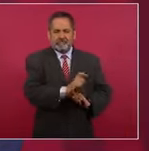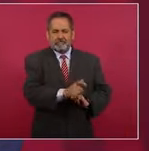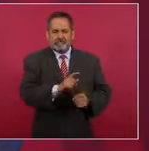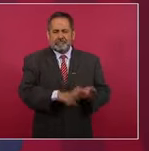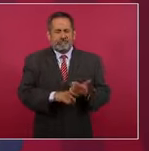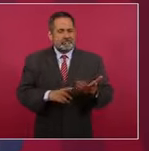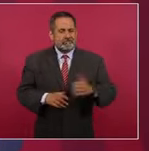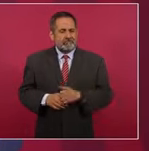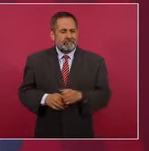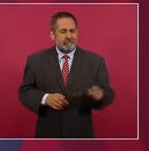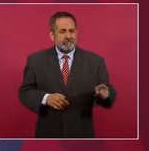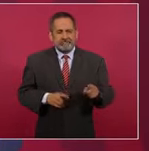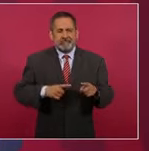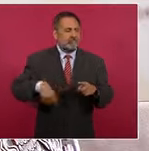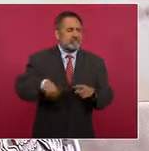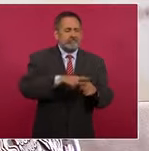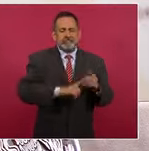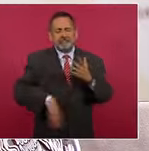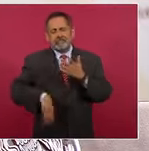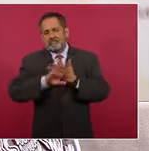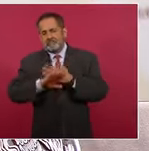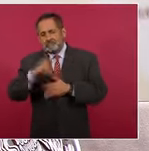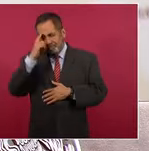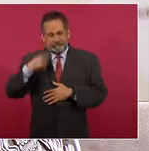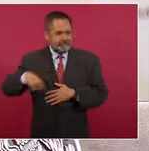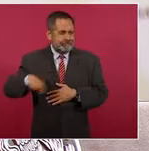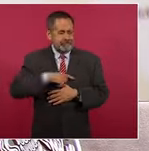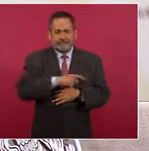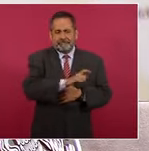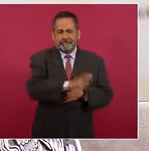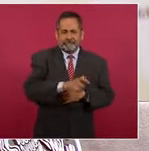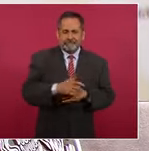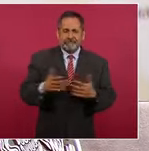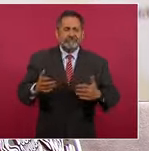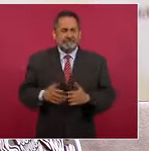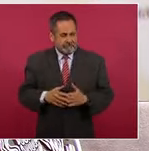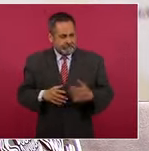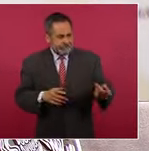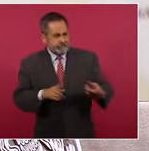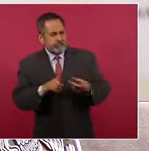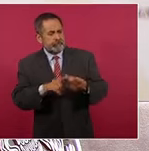toda la campaña en contra nuestra, porque no transparenta